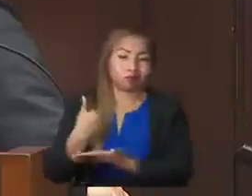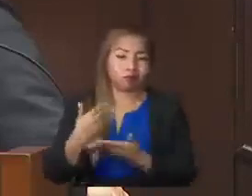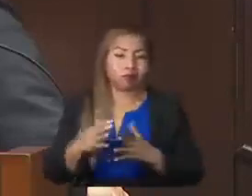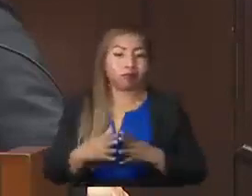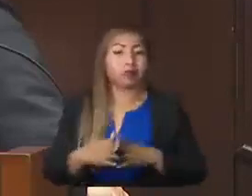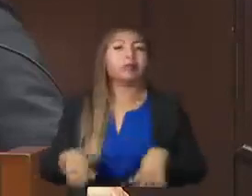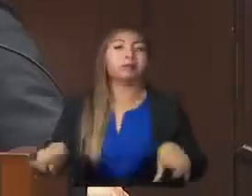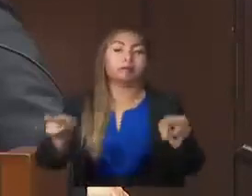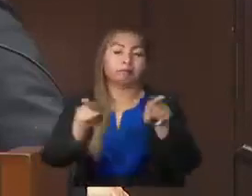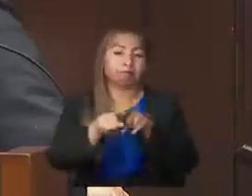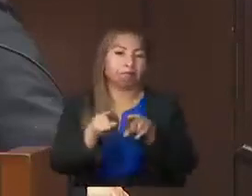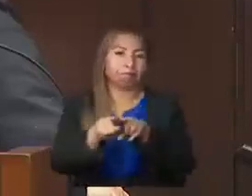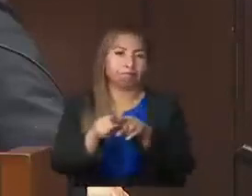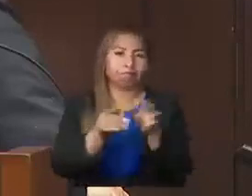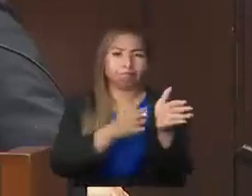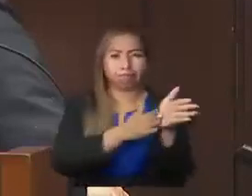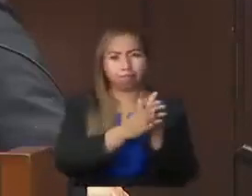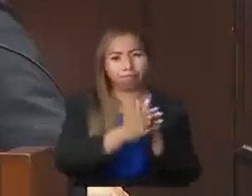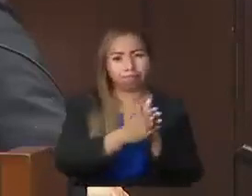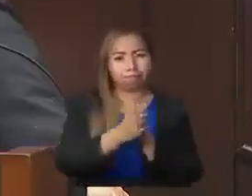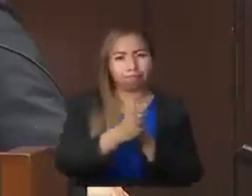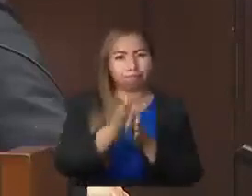Aprovecho el momento, como siempre lo hago,